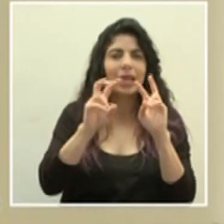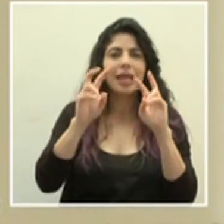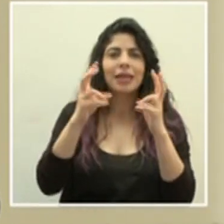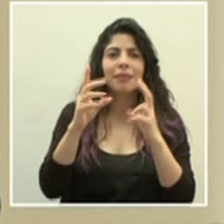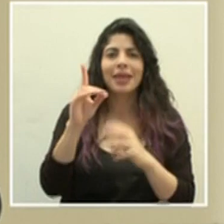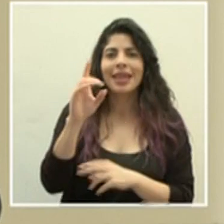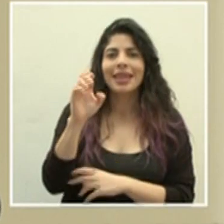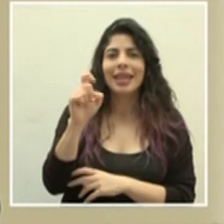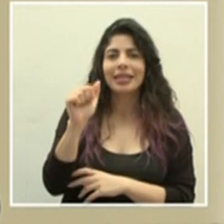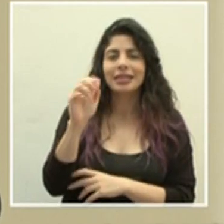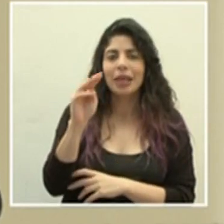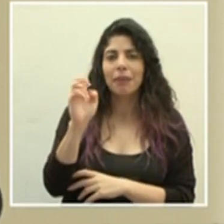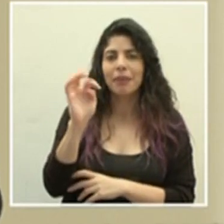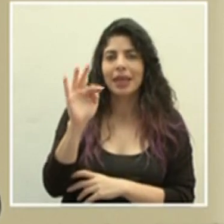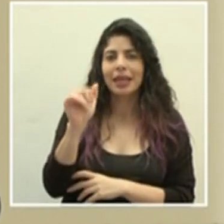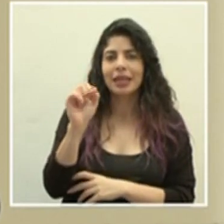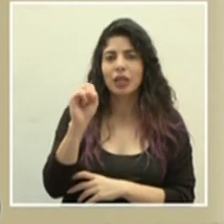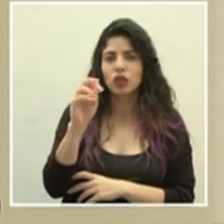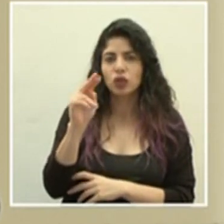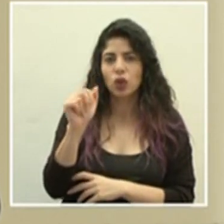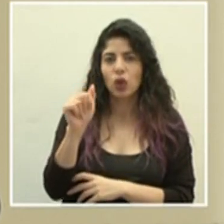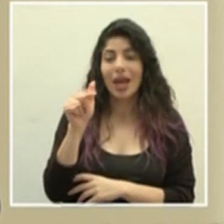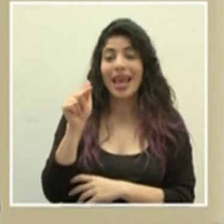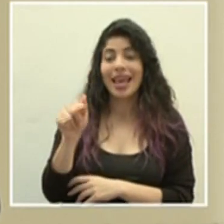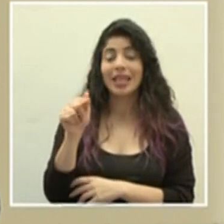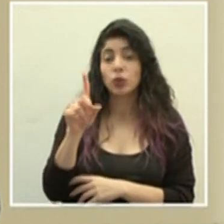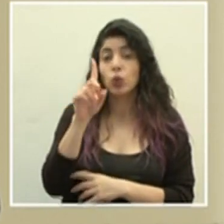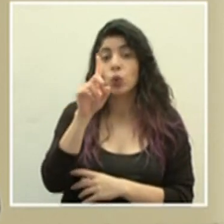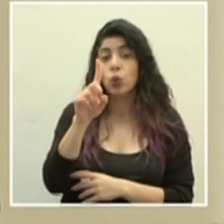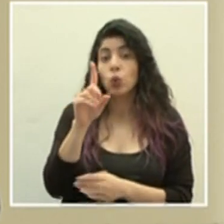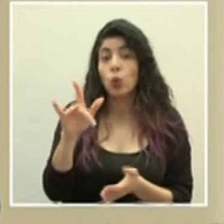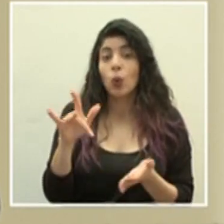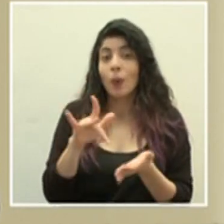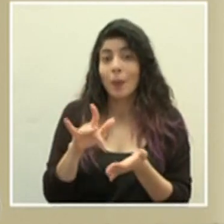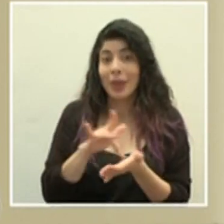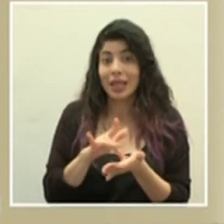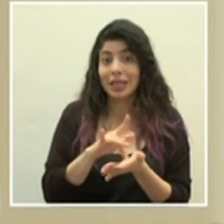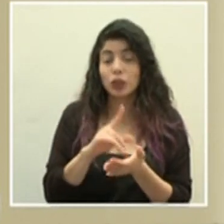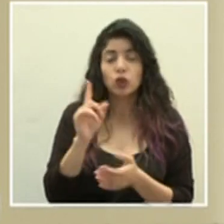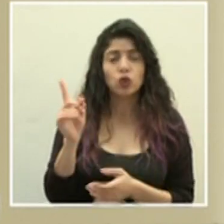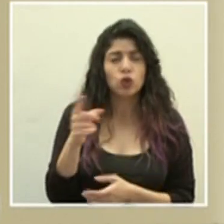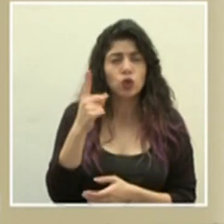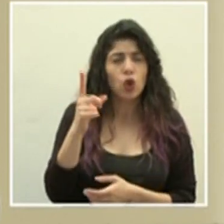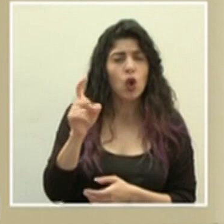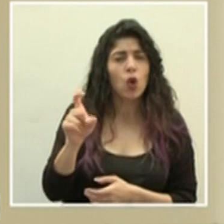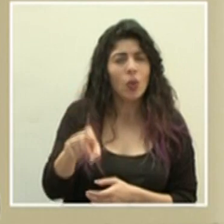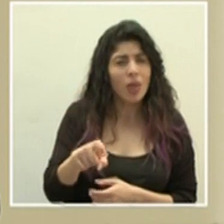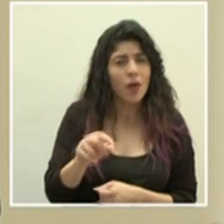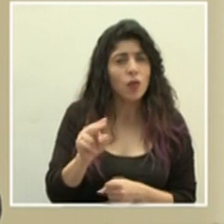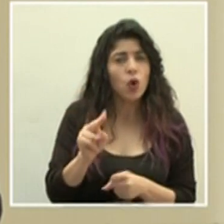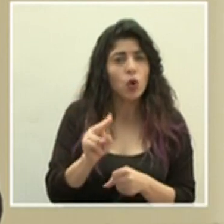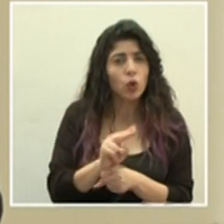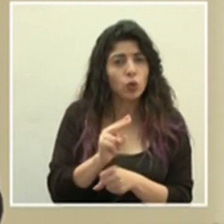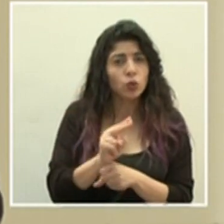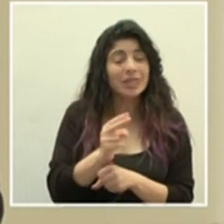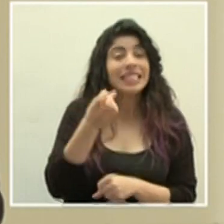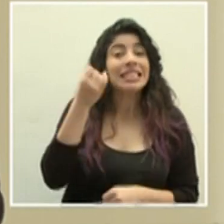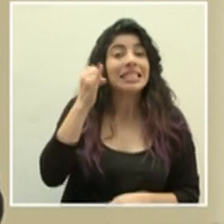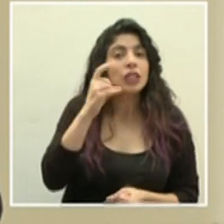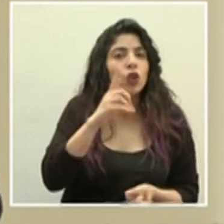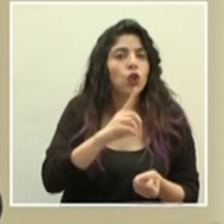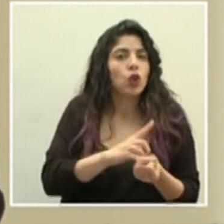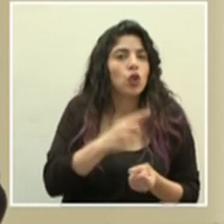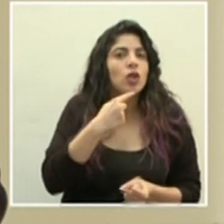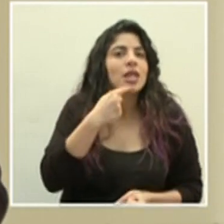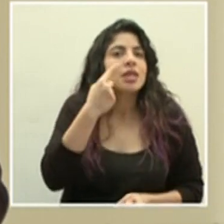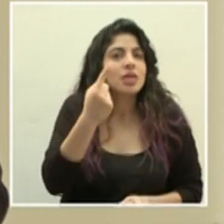la dexametasona, que es un medicamento que solo debe ser aplicado bajo una indicación médica,